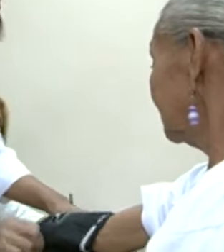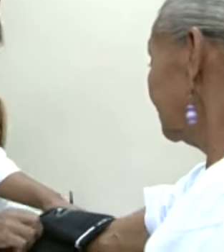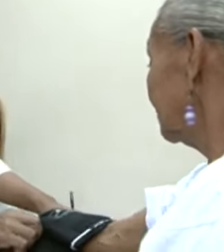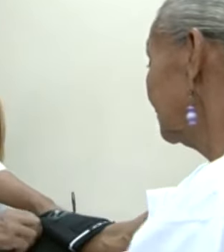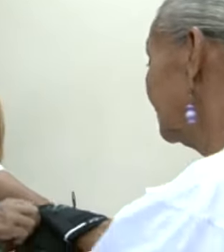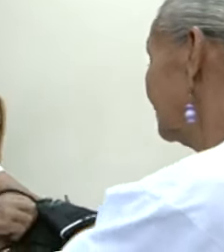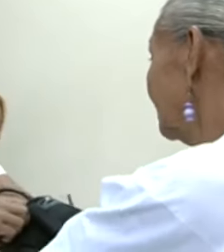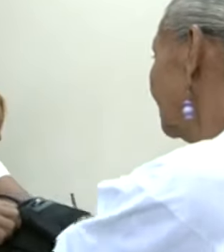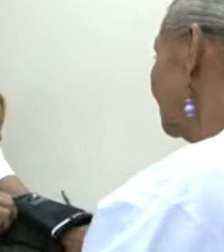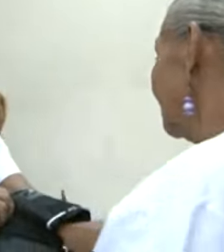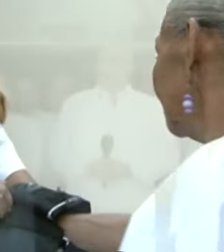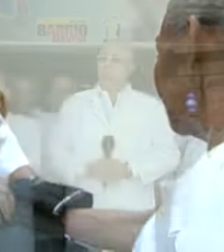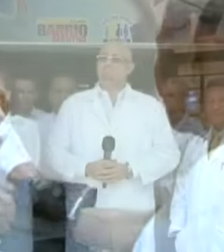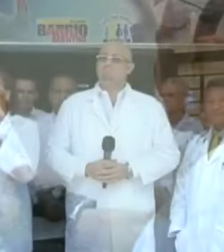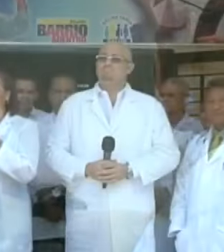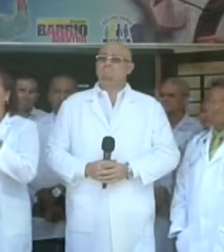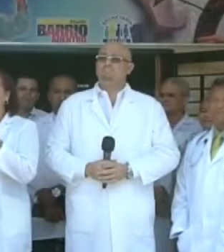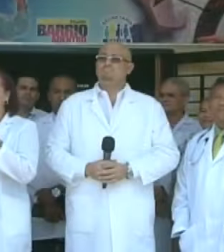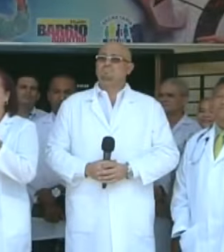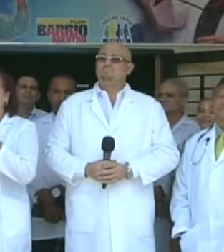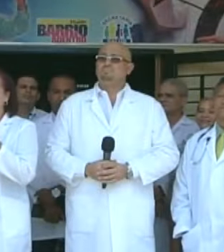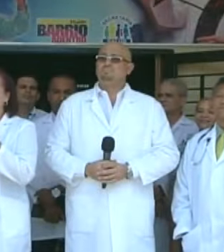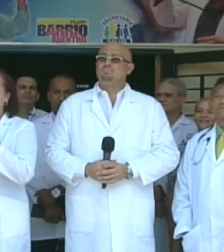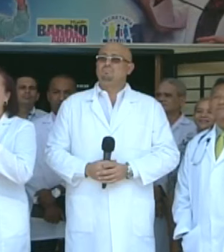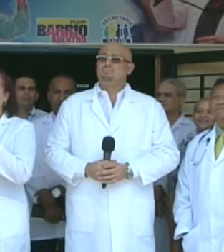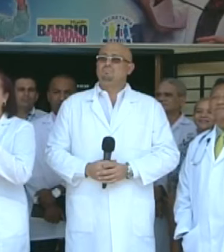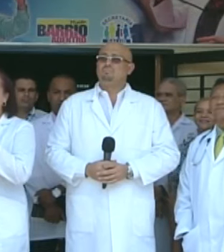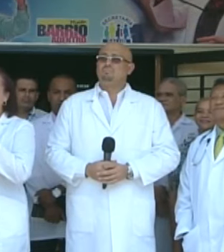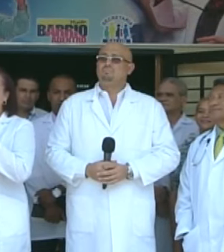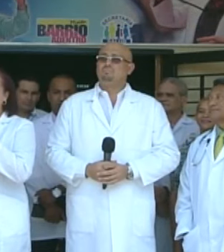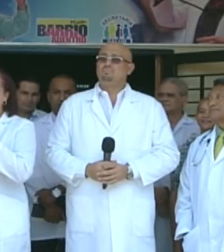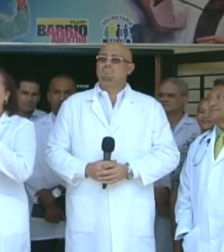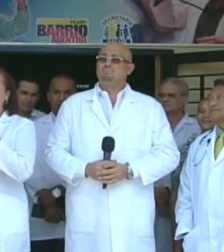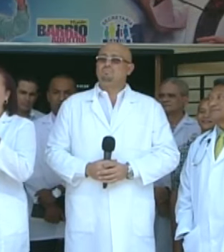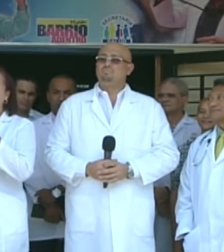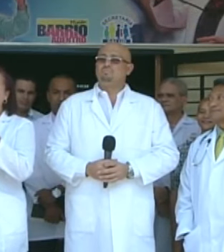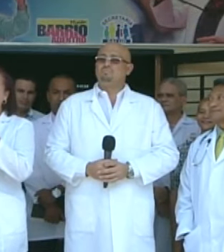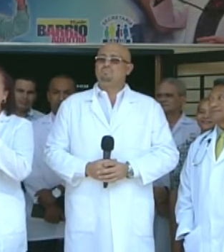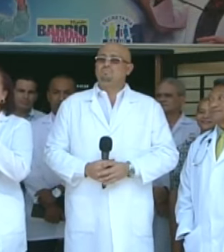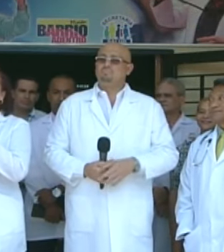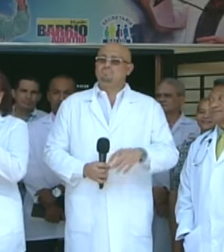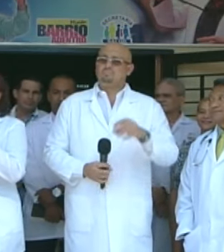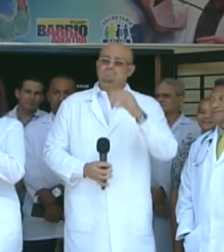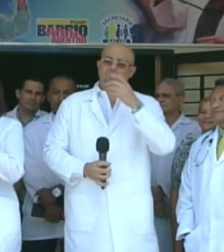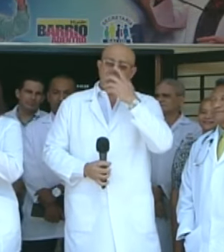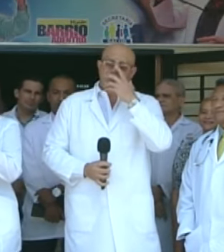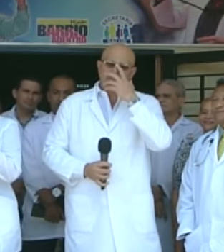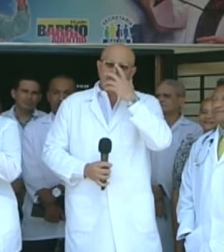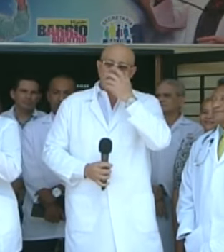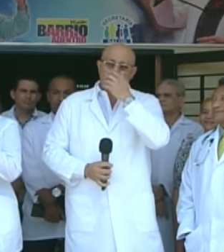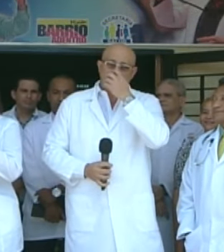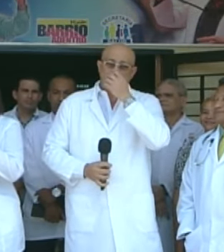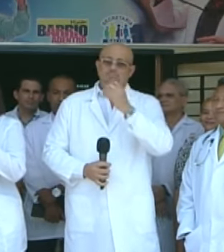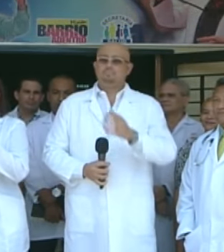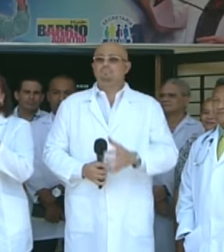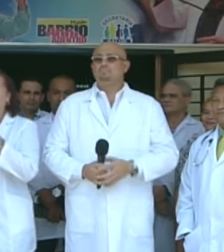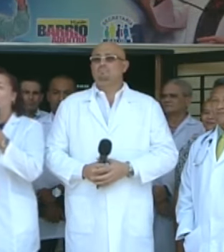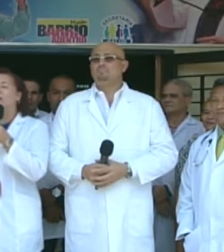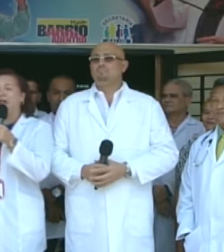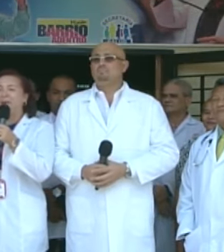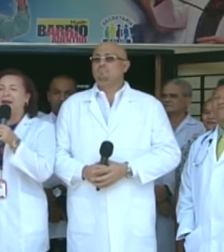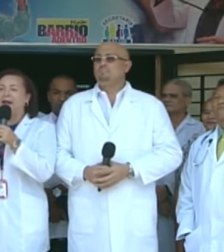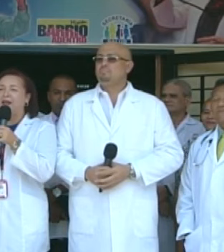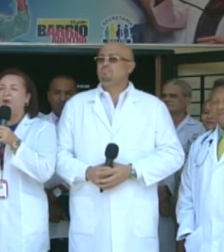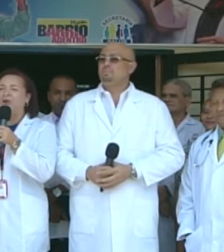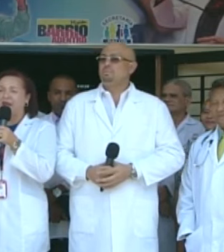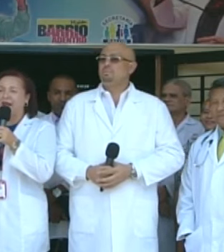especialistas en salud pública, y quiero que sepa que esta humilde servidora es jubilada del Instituto Venezolano de los Seguros Sociales, y aquí estamos haciendo el trabajo en equipo,